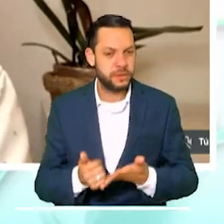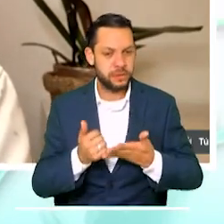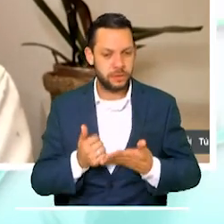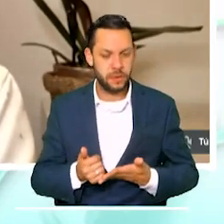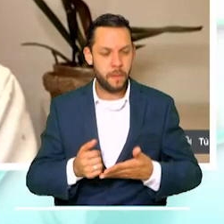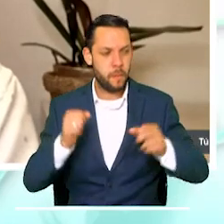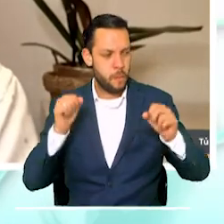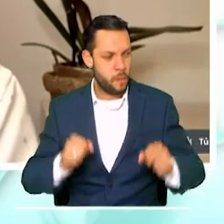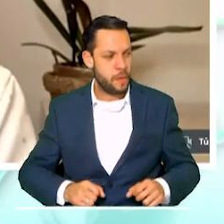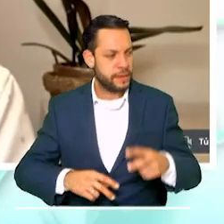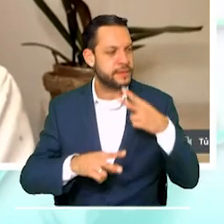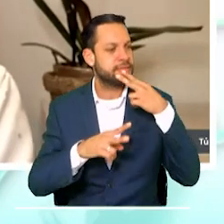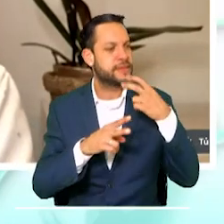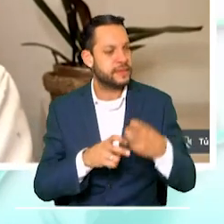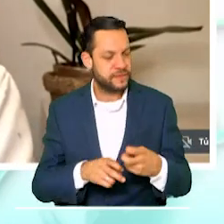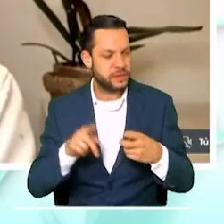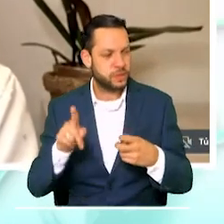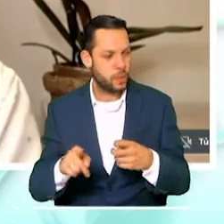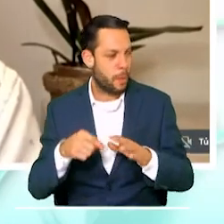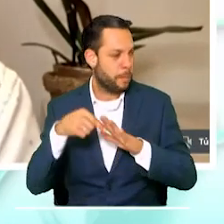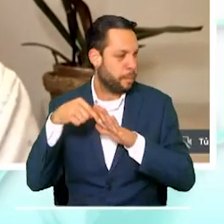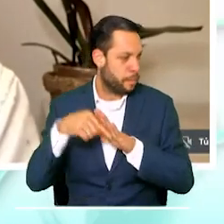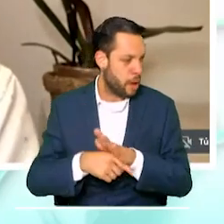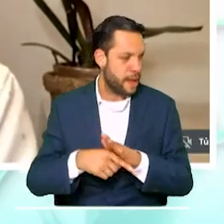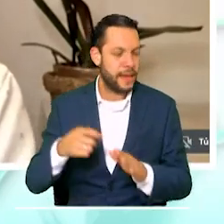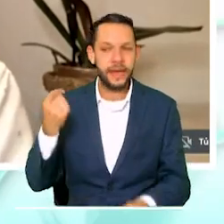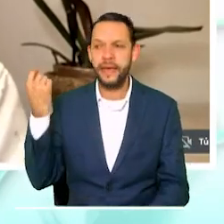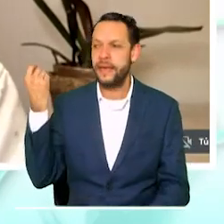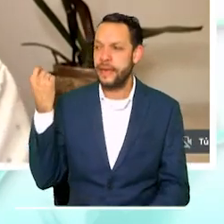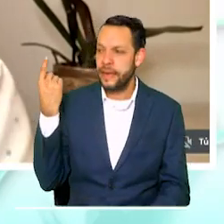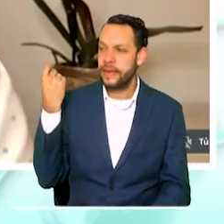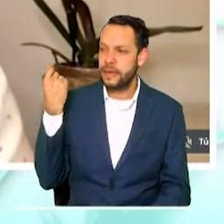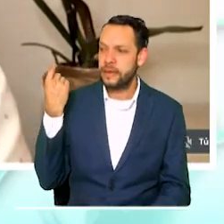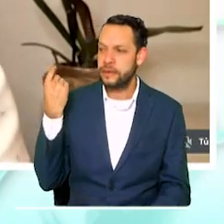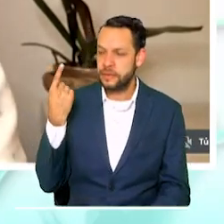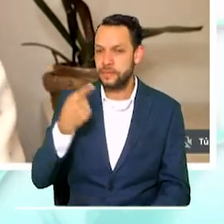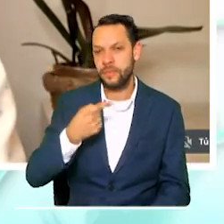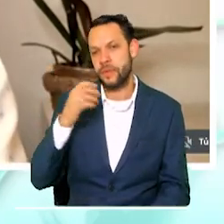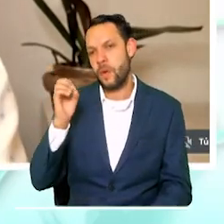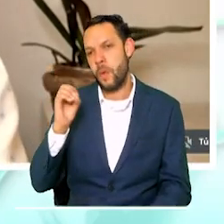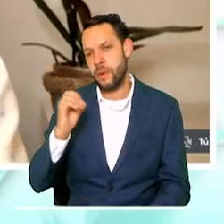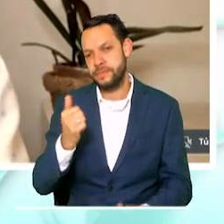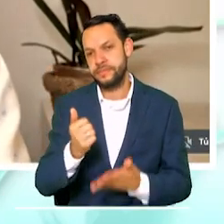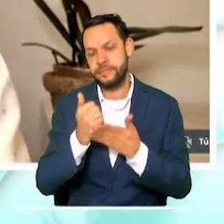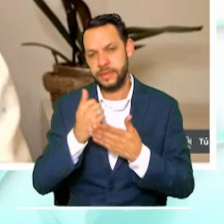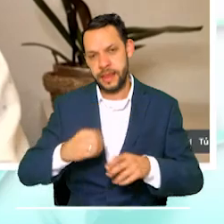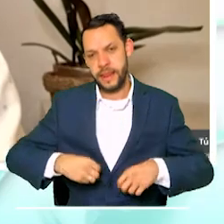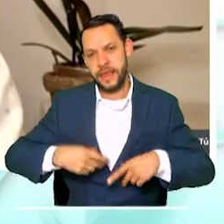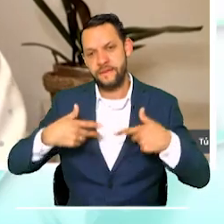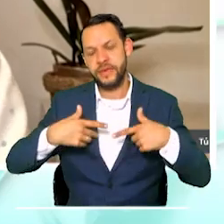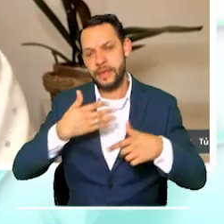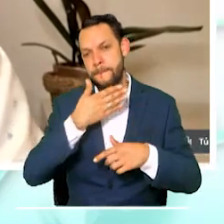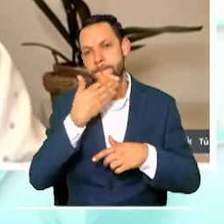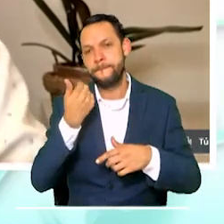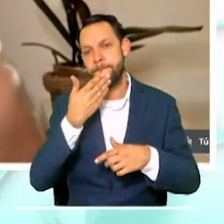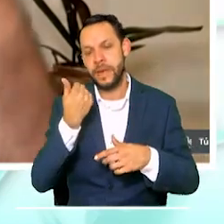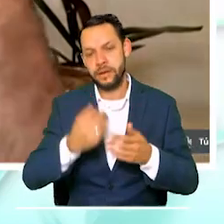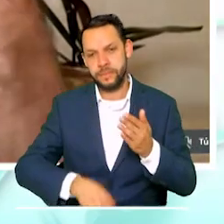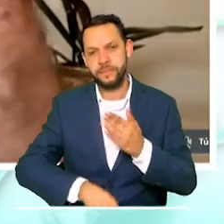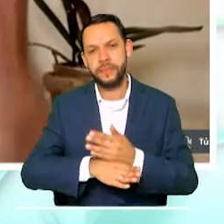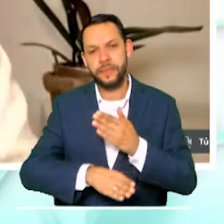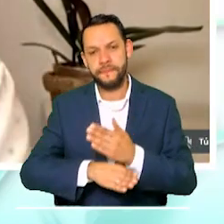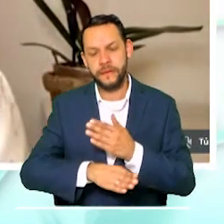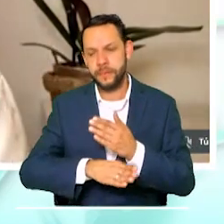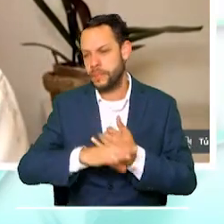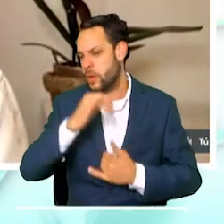para poderlas interiorizar, comprender, para poderlas llevar a nuestra vida. Y la exploración nos lleva al